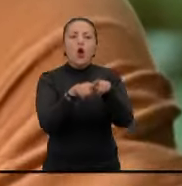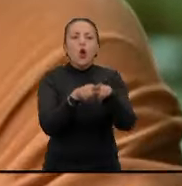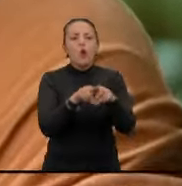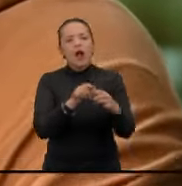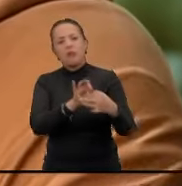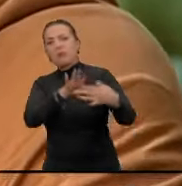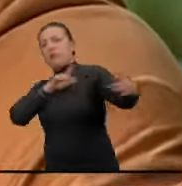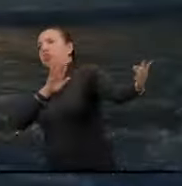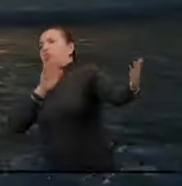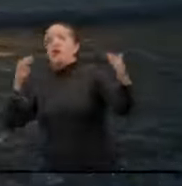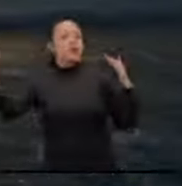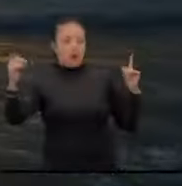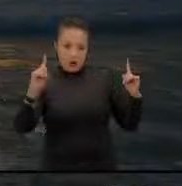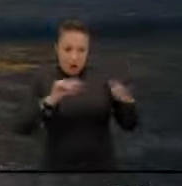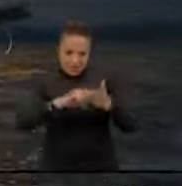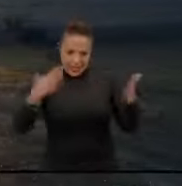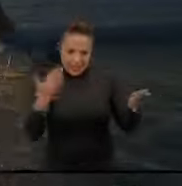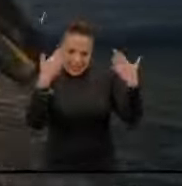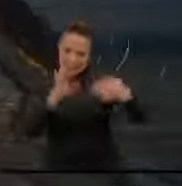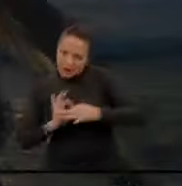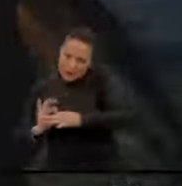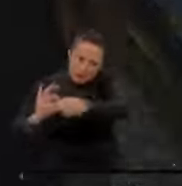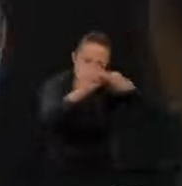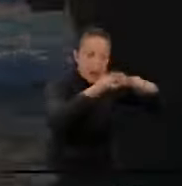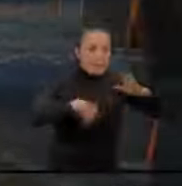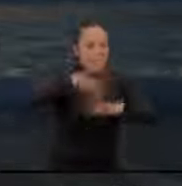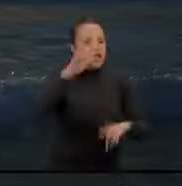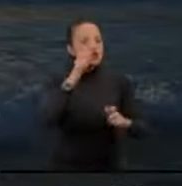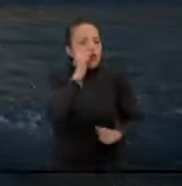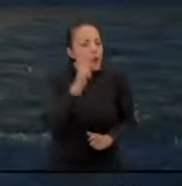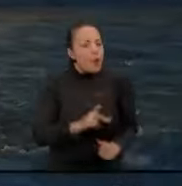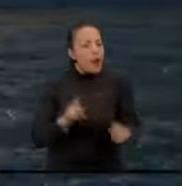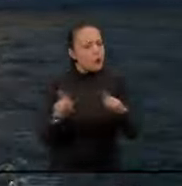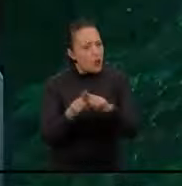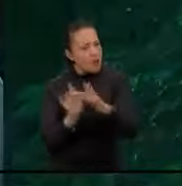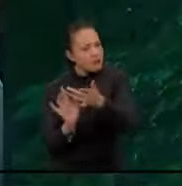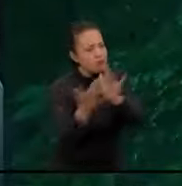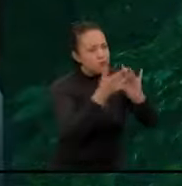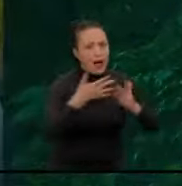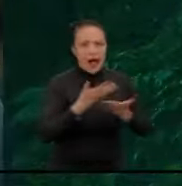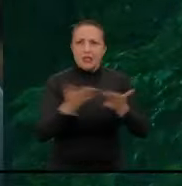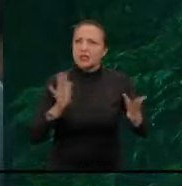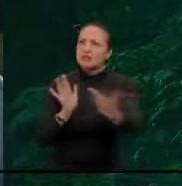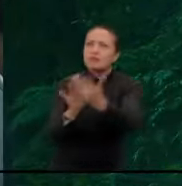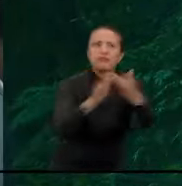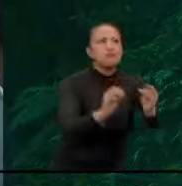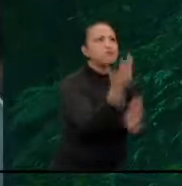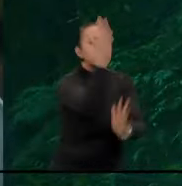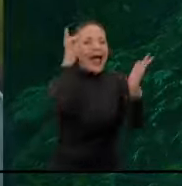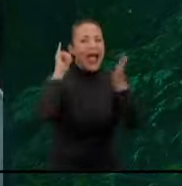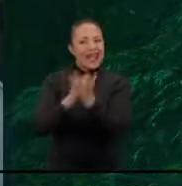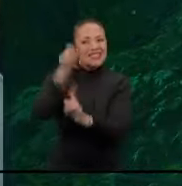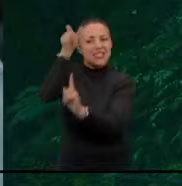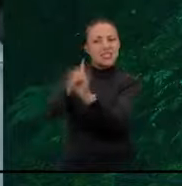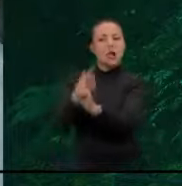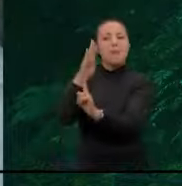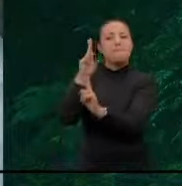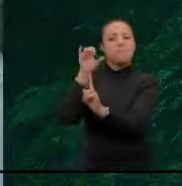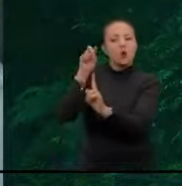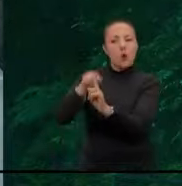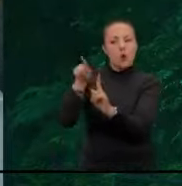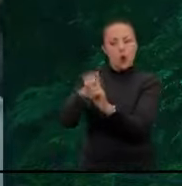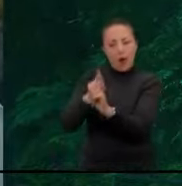distanciarnos, debe ayudarnos a ser más humanos y a conectarnos con nuestro entorno. Bruno es ese puente entre la